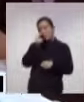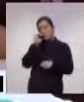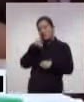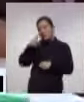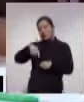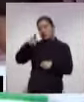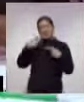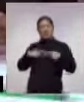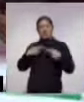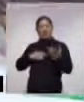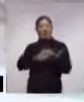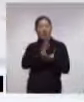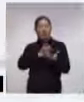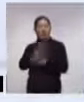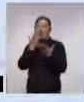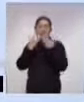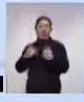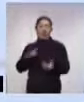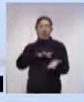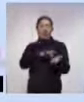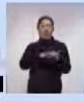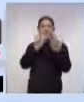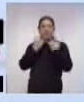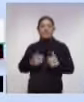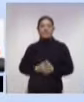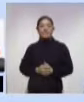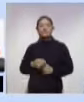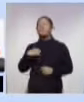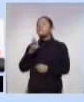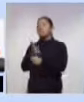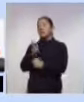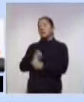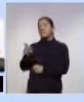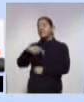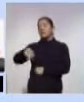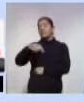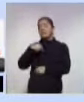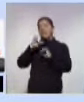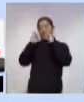tienen acceso a estos apoyos. Exhorto